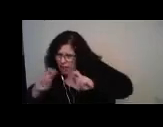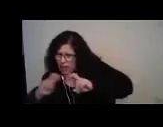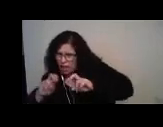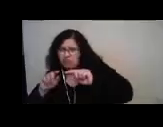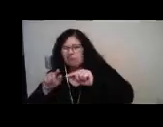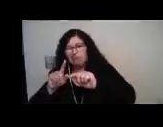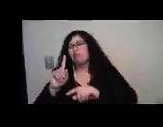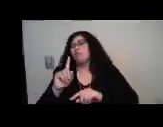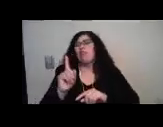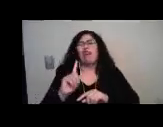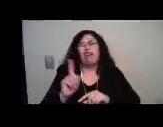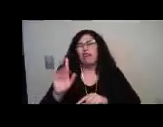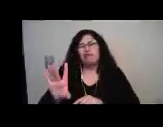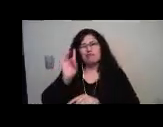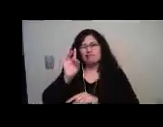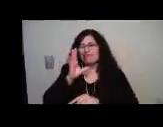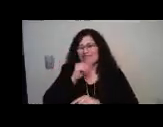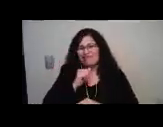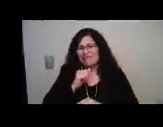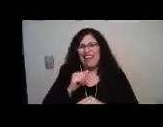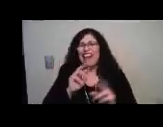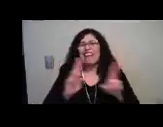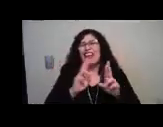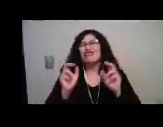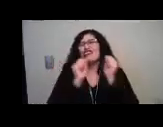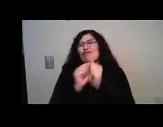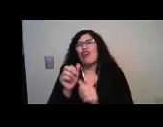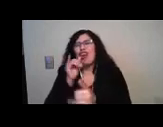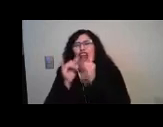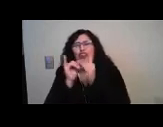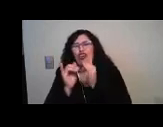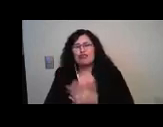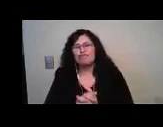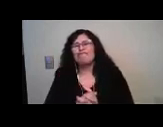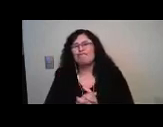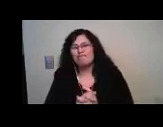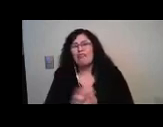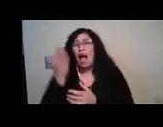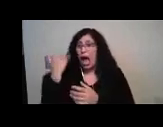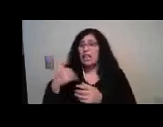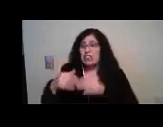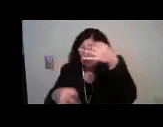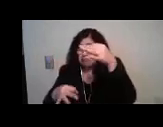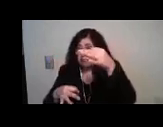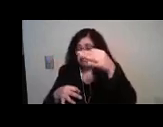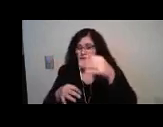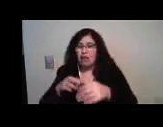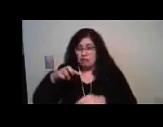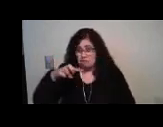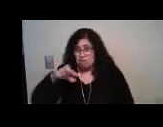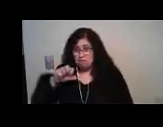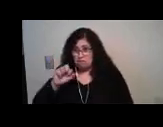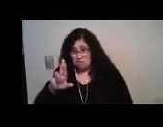que pueden, sobre todo si hay literatura más actualizada, puede encontrarse con que salga referido a lo que le estoy contando, ¿de